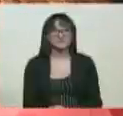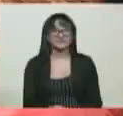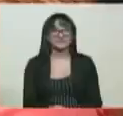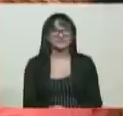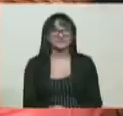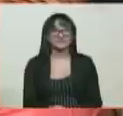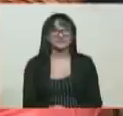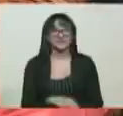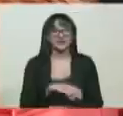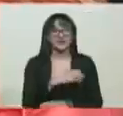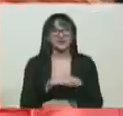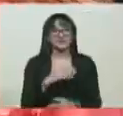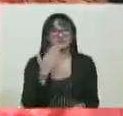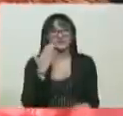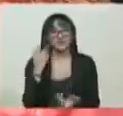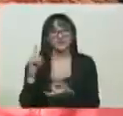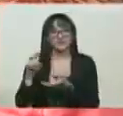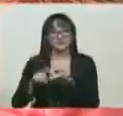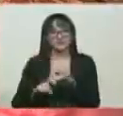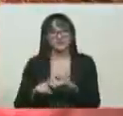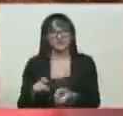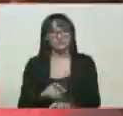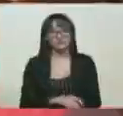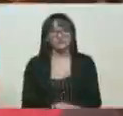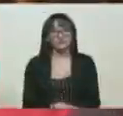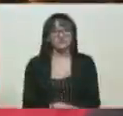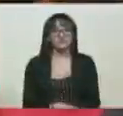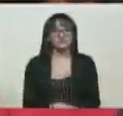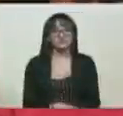tú, y nadie más que tú.